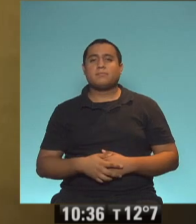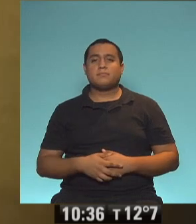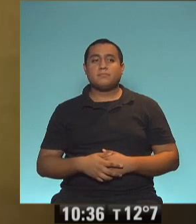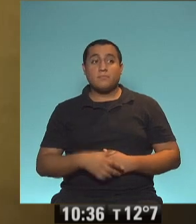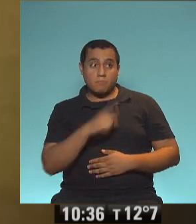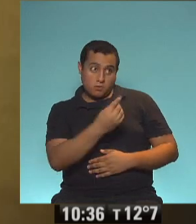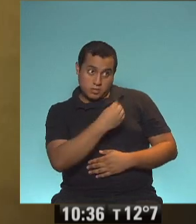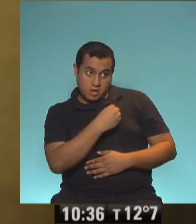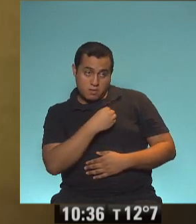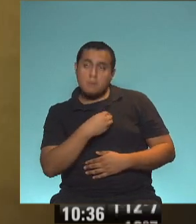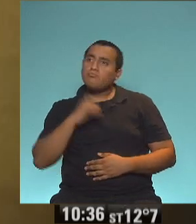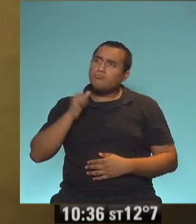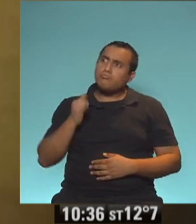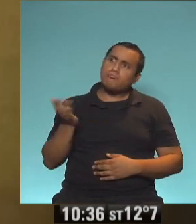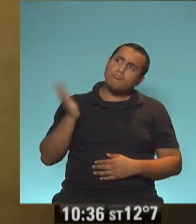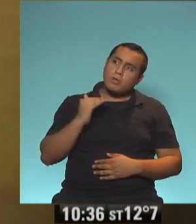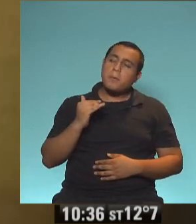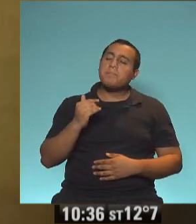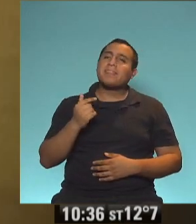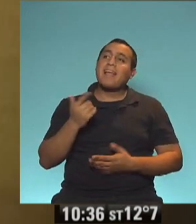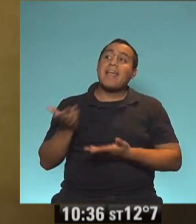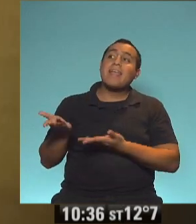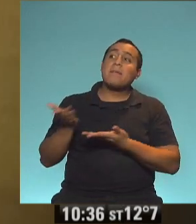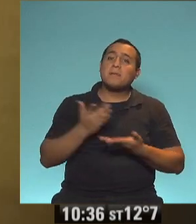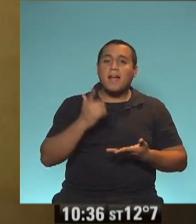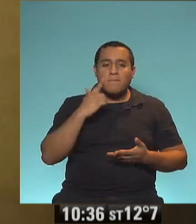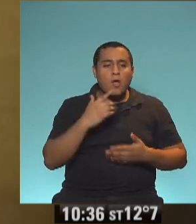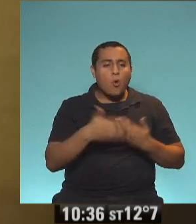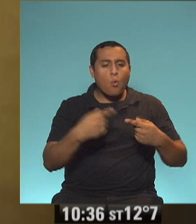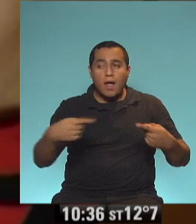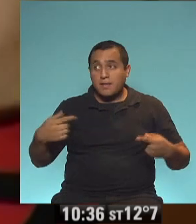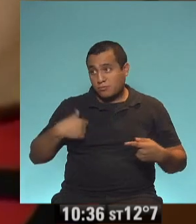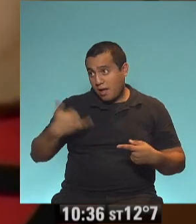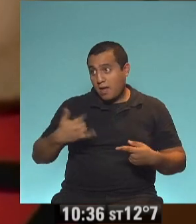¿Vos me llamabas? Sí, te quiero invitar a ver todos los juguetes que tengo.